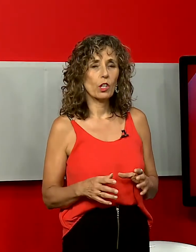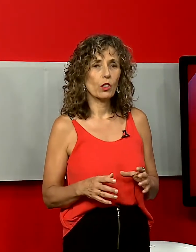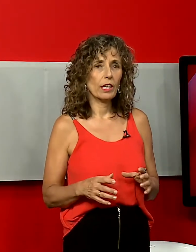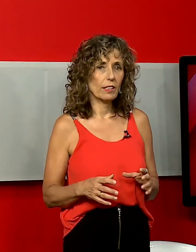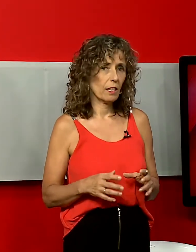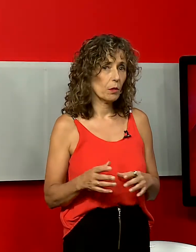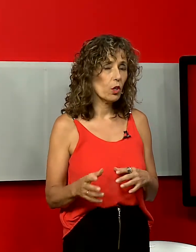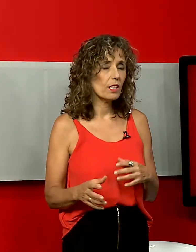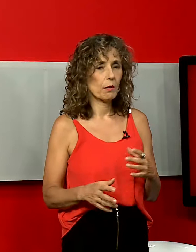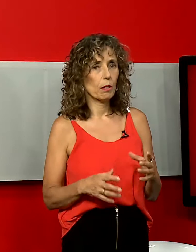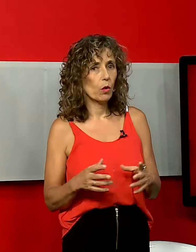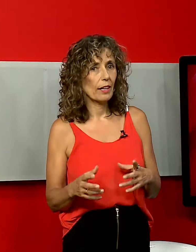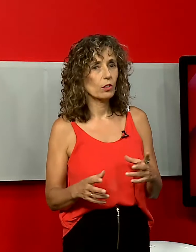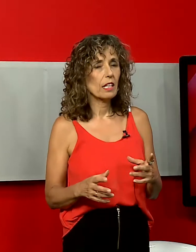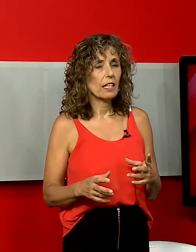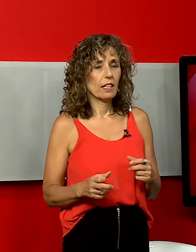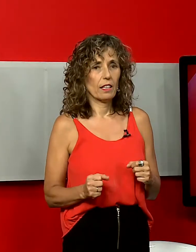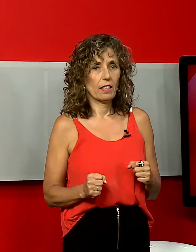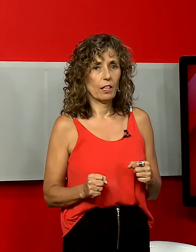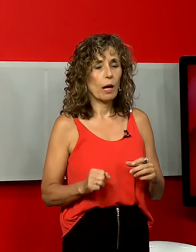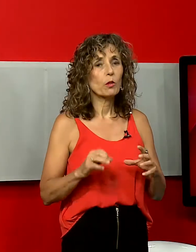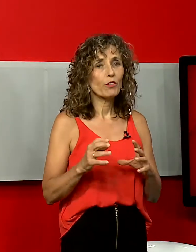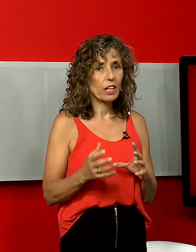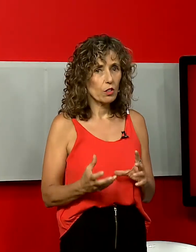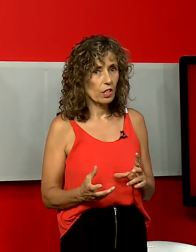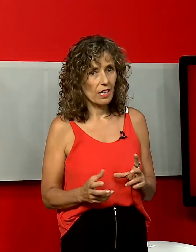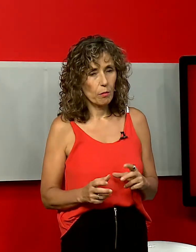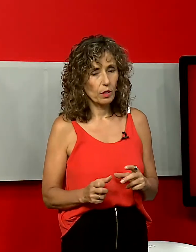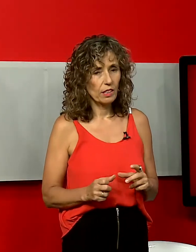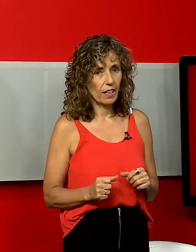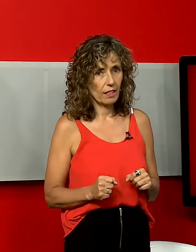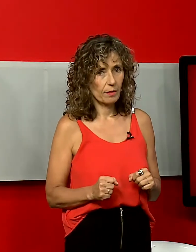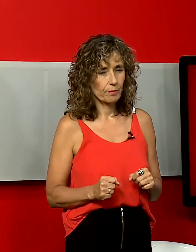momentos en los que se habló y se evaluaron las